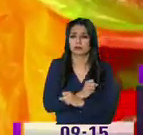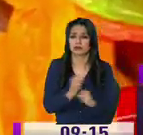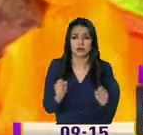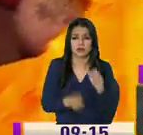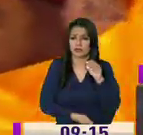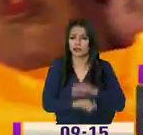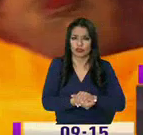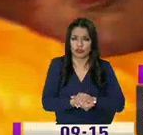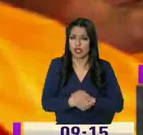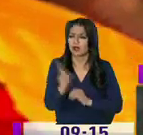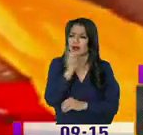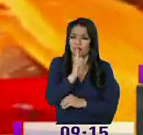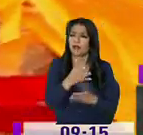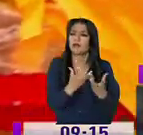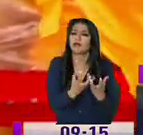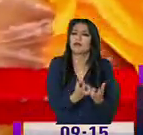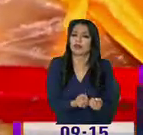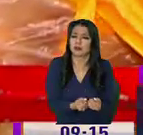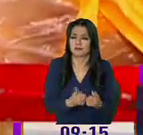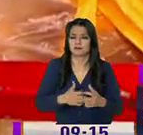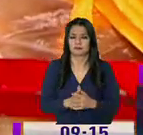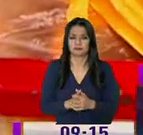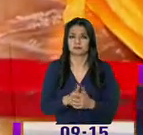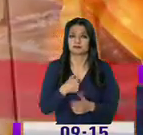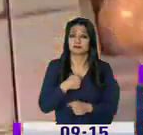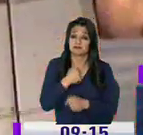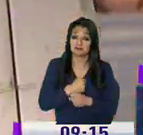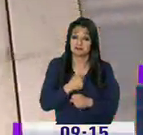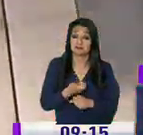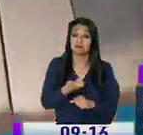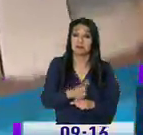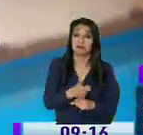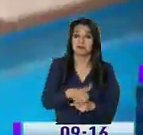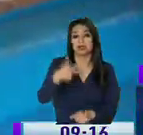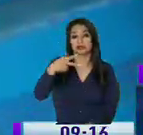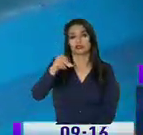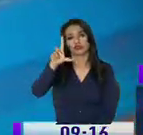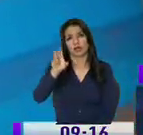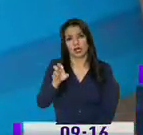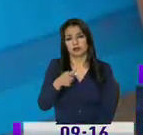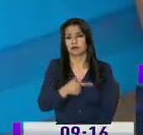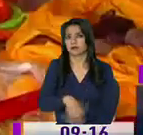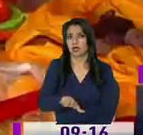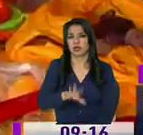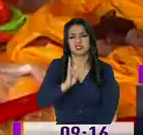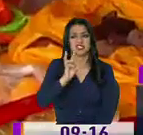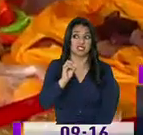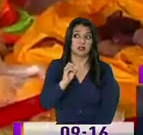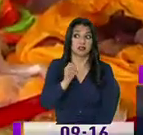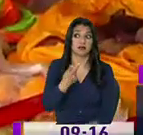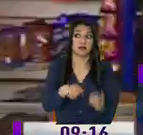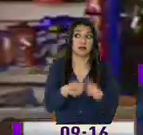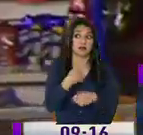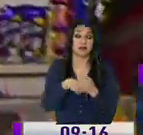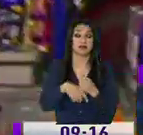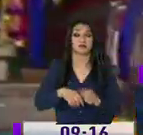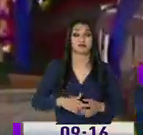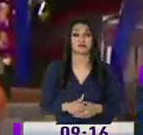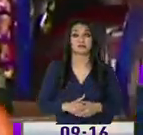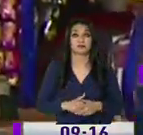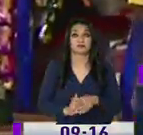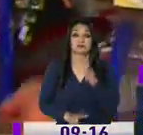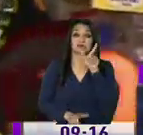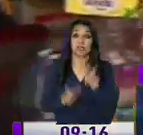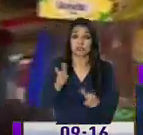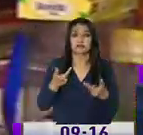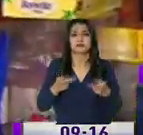verduras porque se pudren. Nosotros trabajamos con esta papa chola y ya estamos dando ya 60 estamos vendiendo. Los clientes